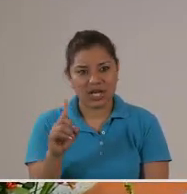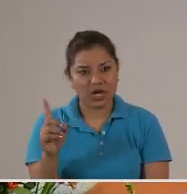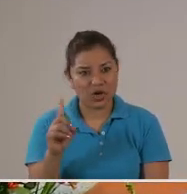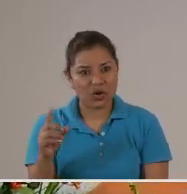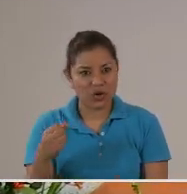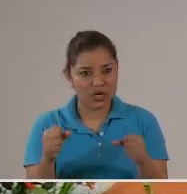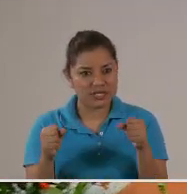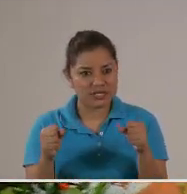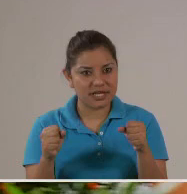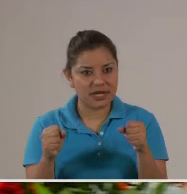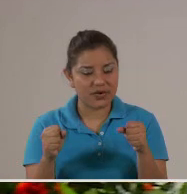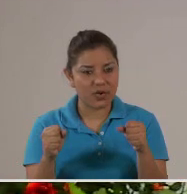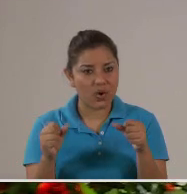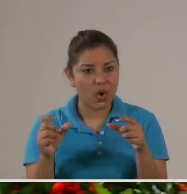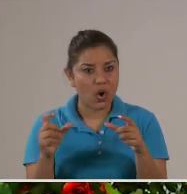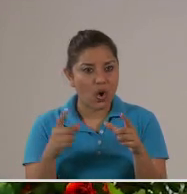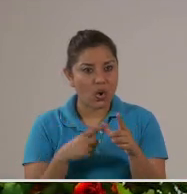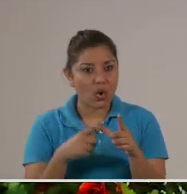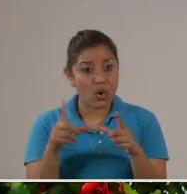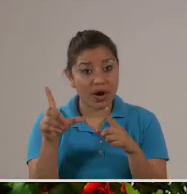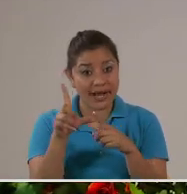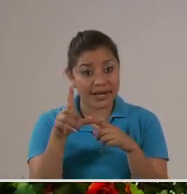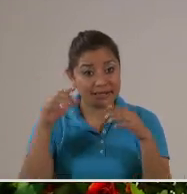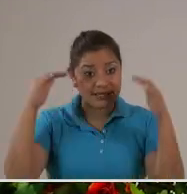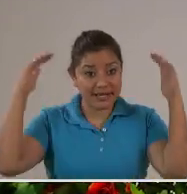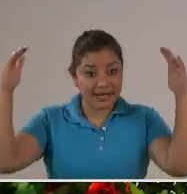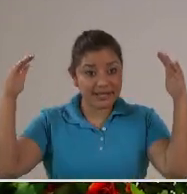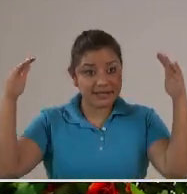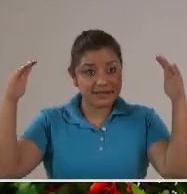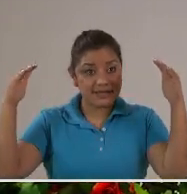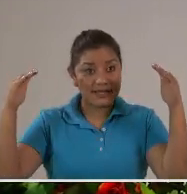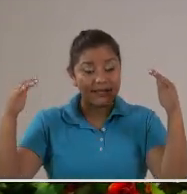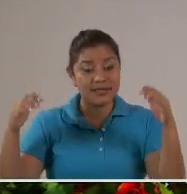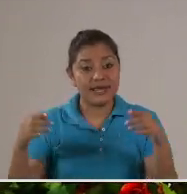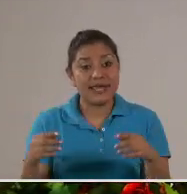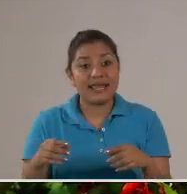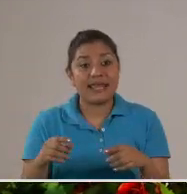espíritu solo en en el original dice no tienen